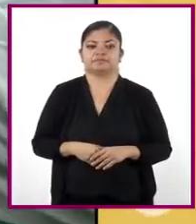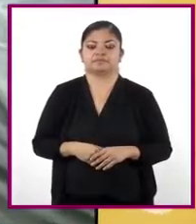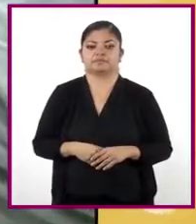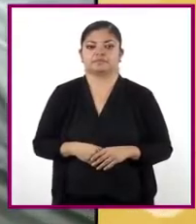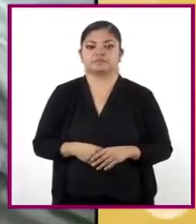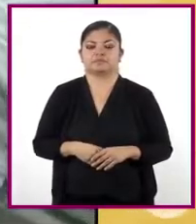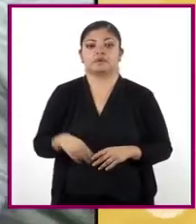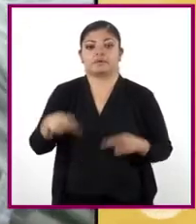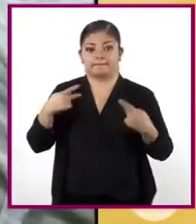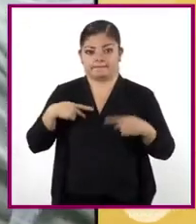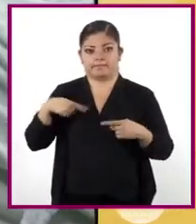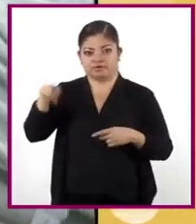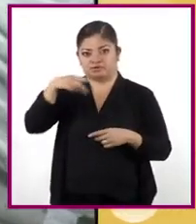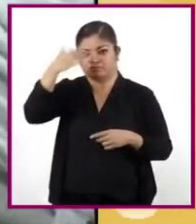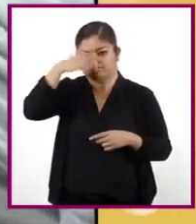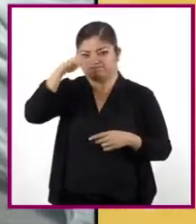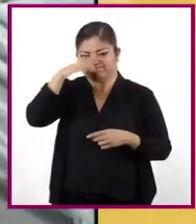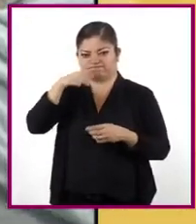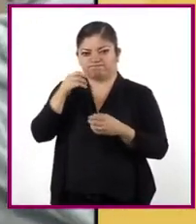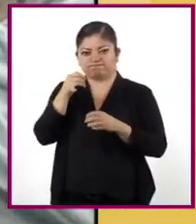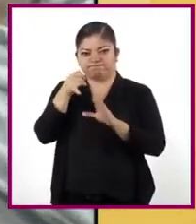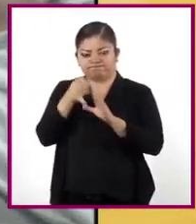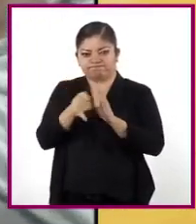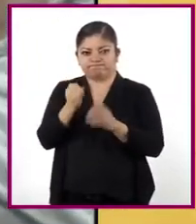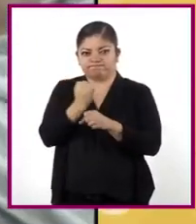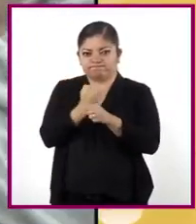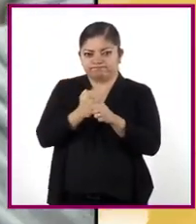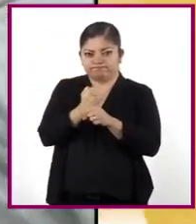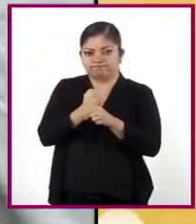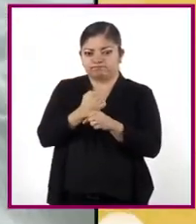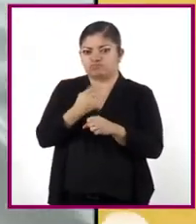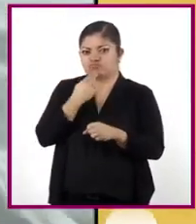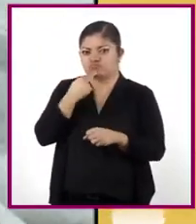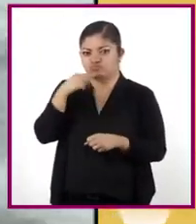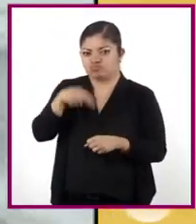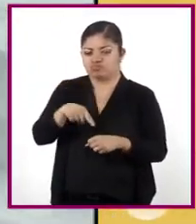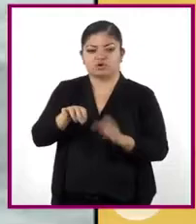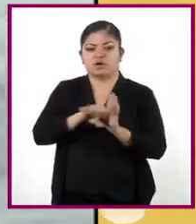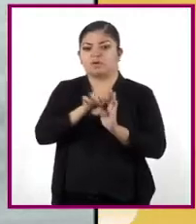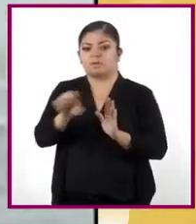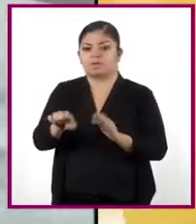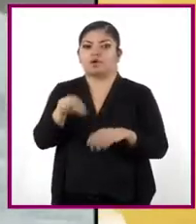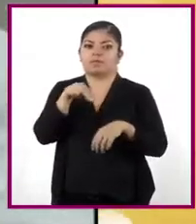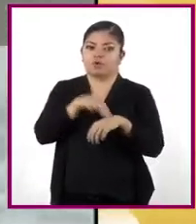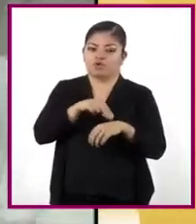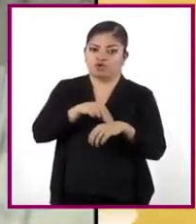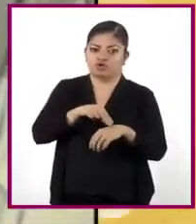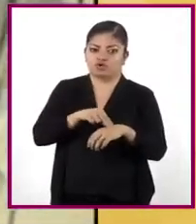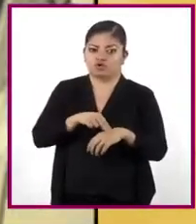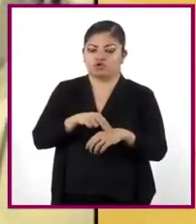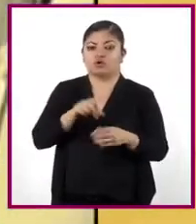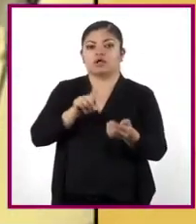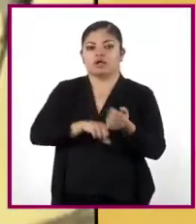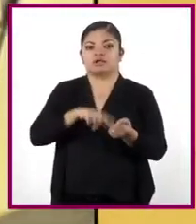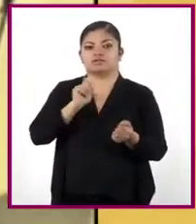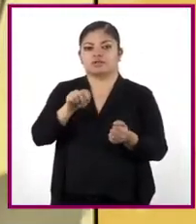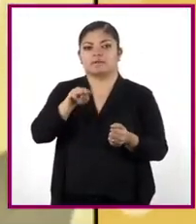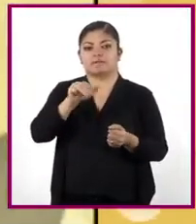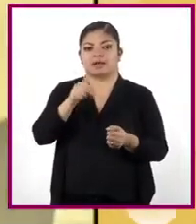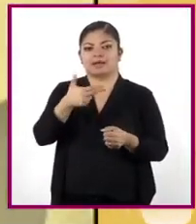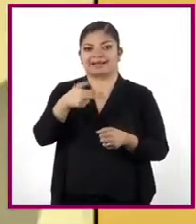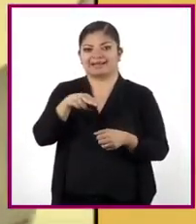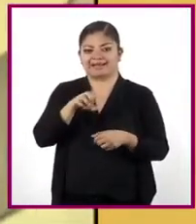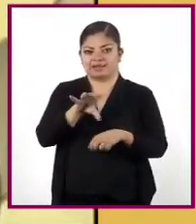Los científicos los han usado para diversas investigaciones en campos como la medicina, a través de la magnetoterapia